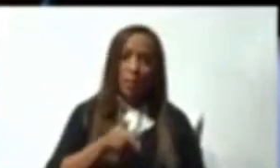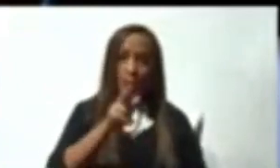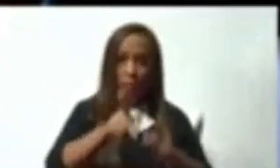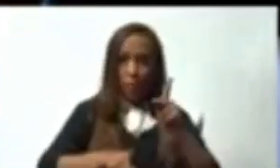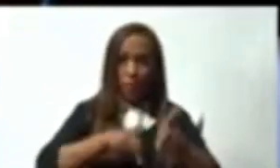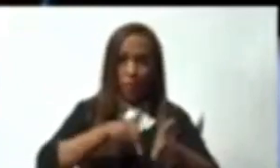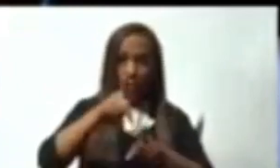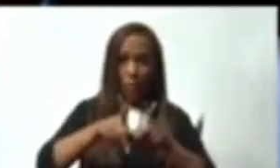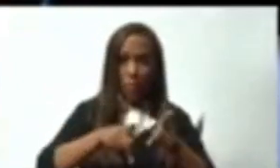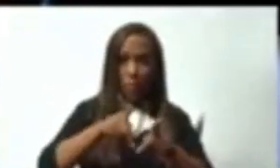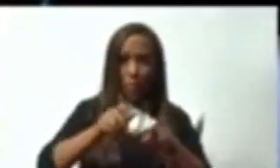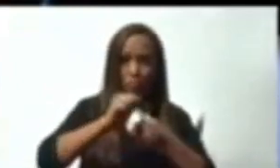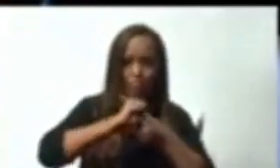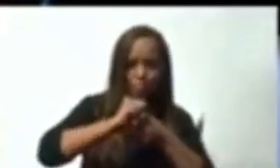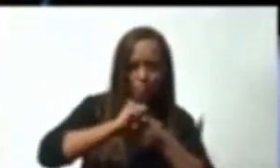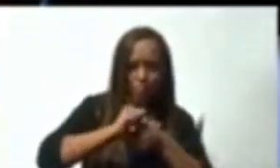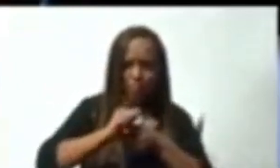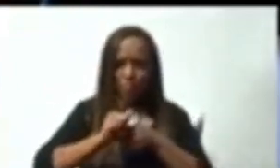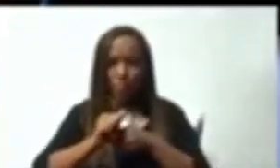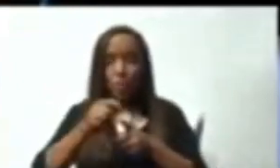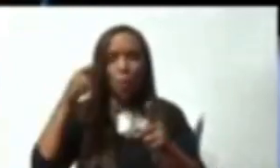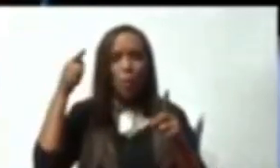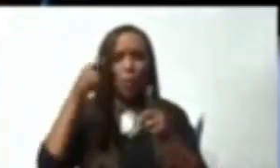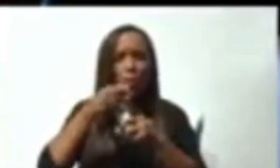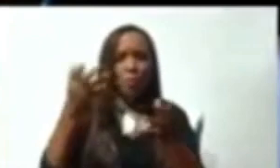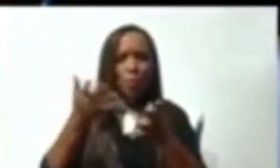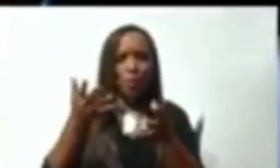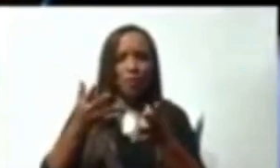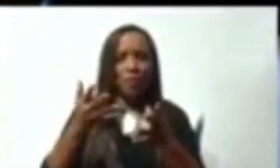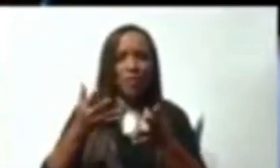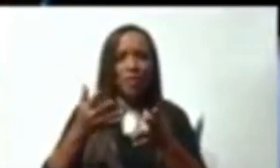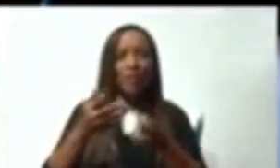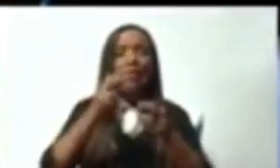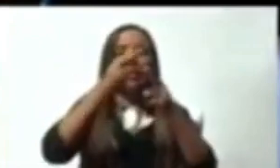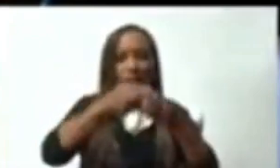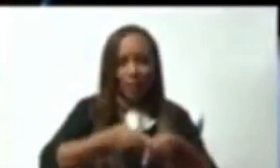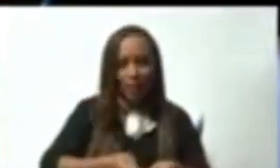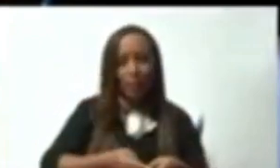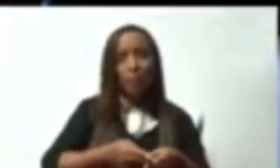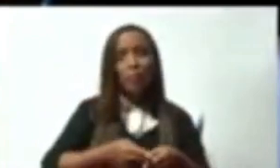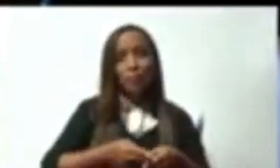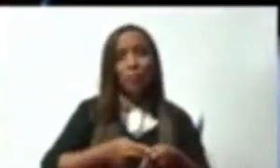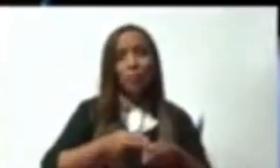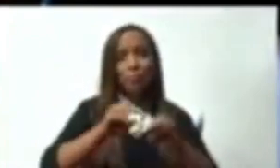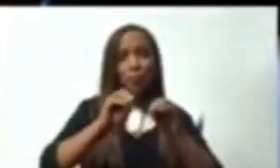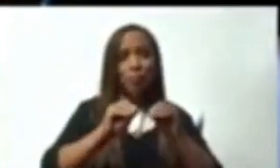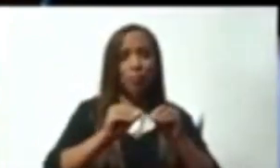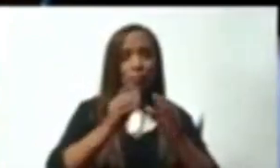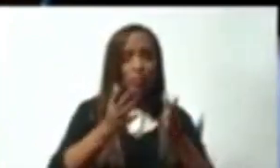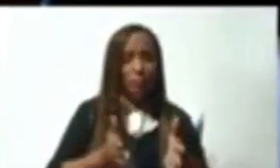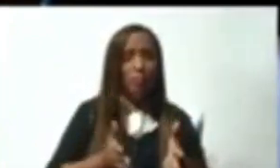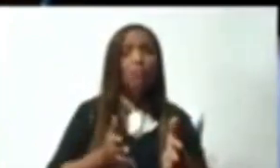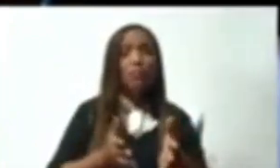usted tiene el pajarito en su mano, no lo deje morir, que se le dé cumplimiento a todo lo acordado